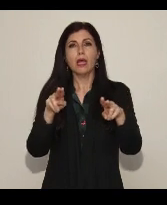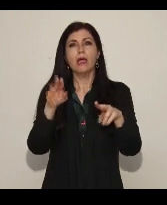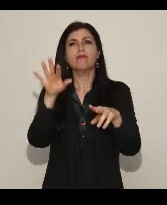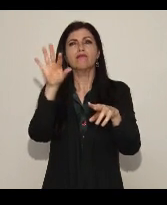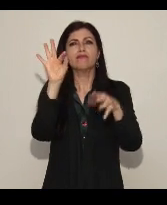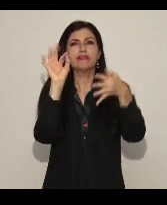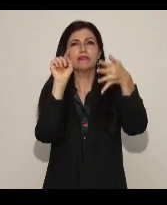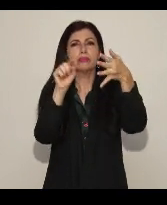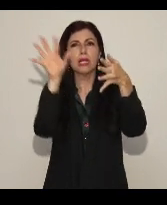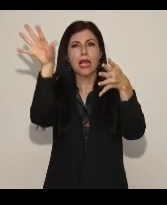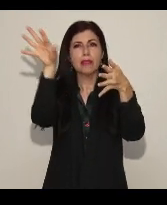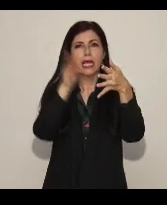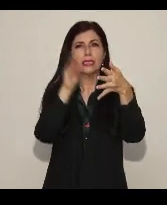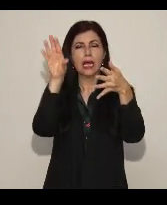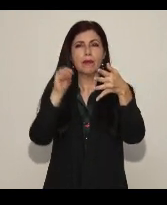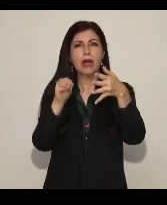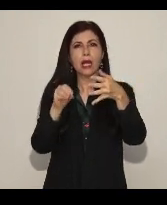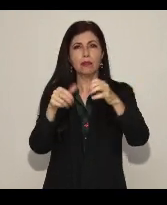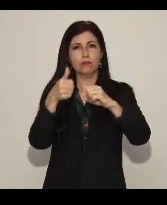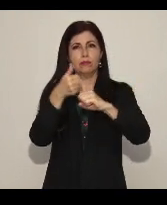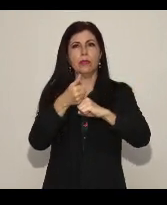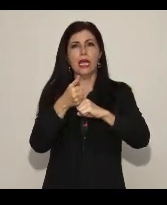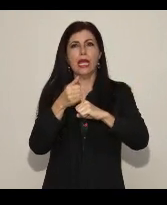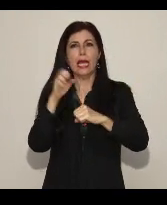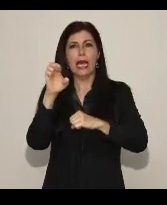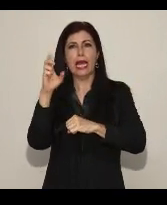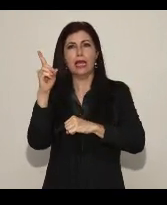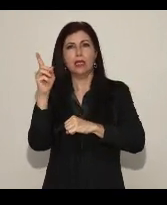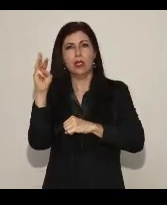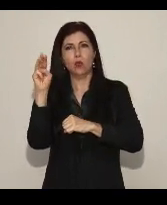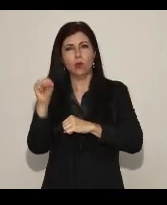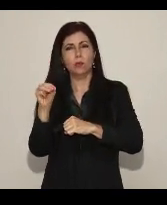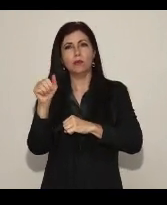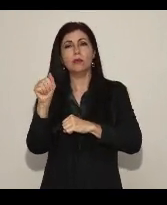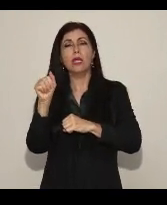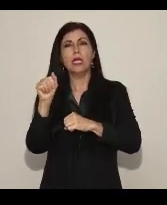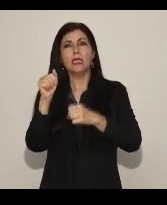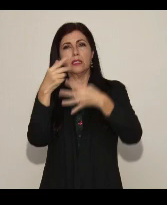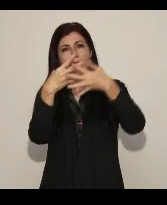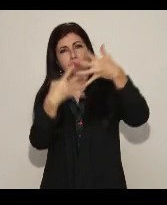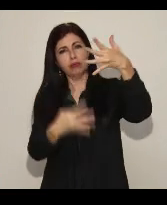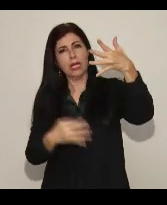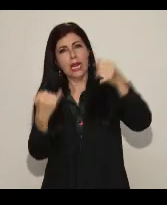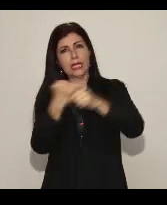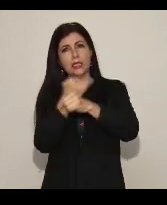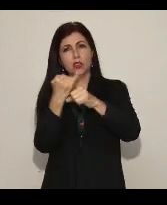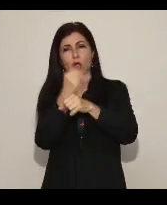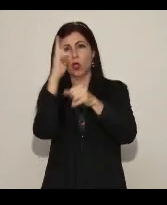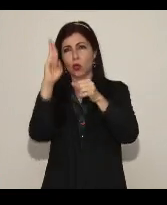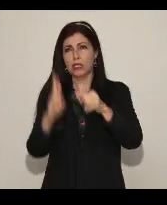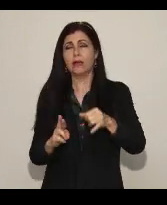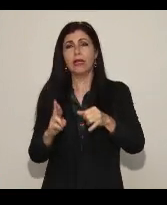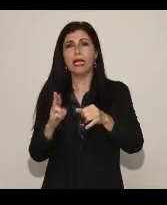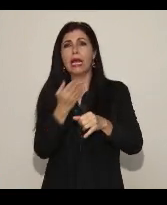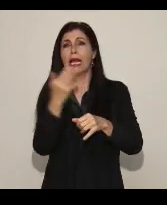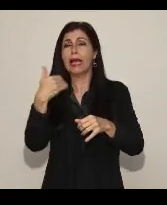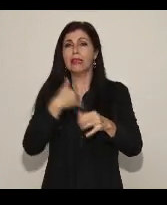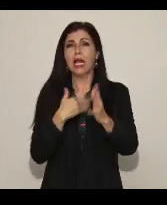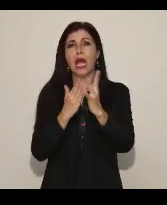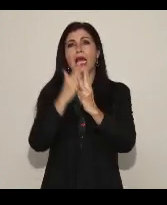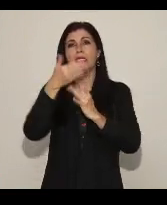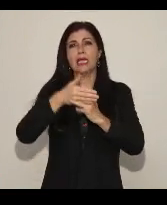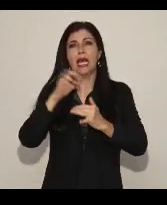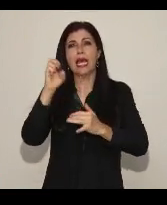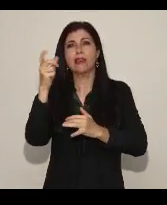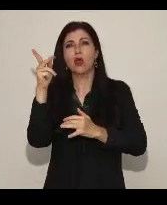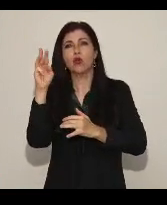acceda a la opción Descargar tu instalador de EduRoom. Se desplegará una lista con las instituciones en Costa Rica que